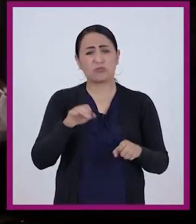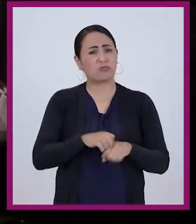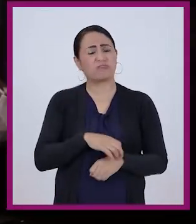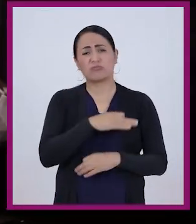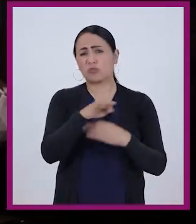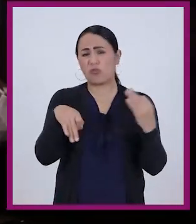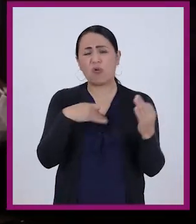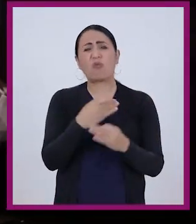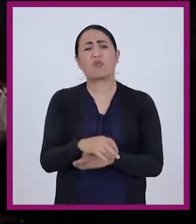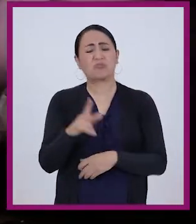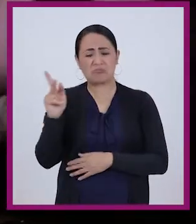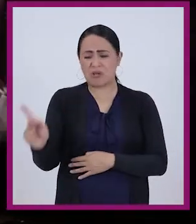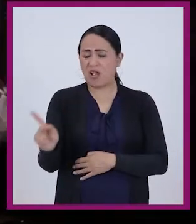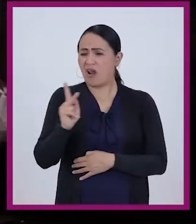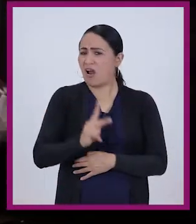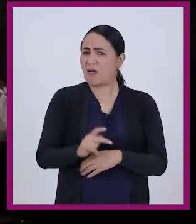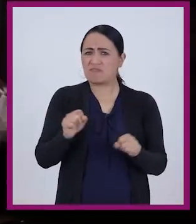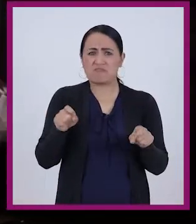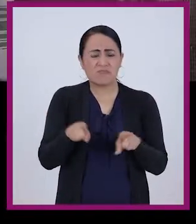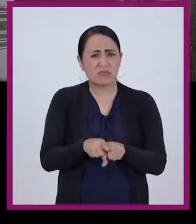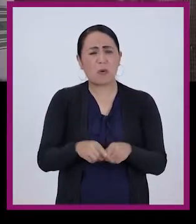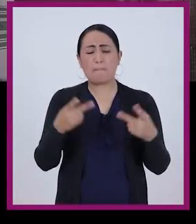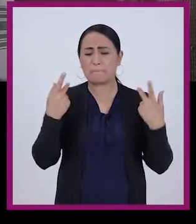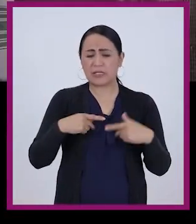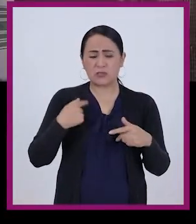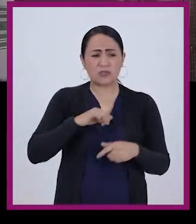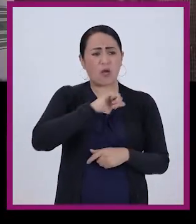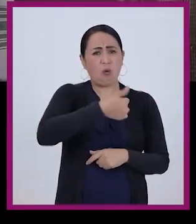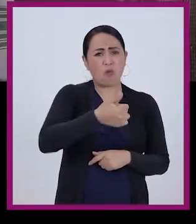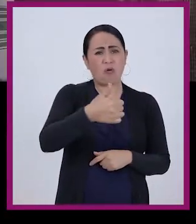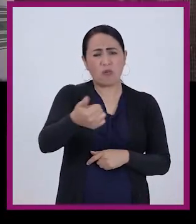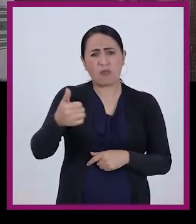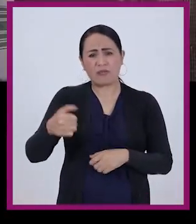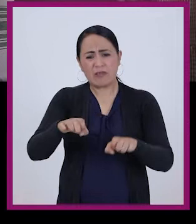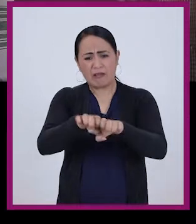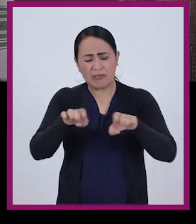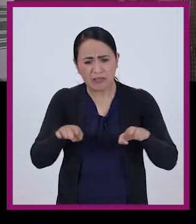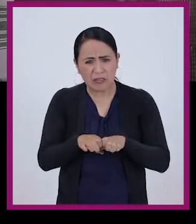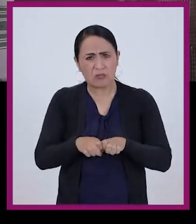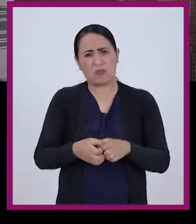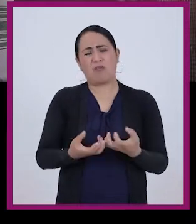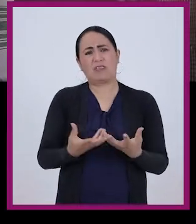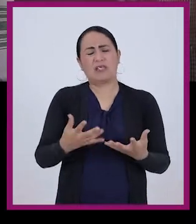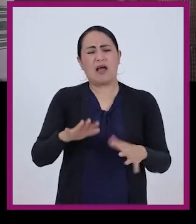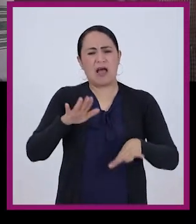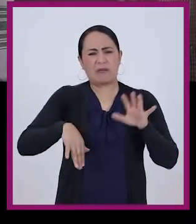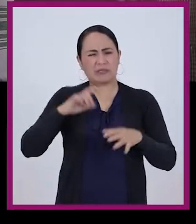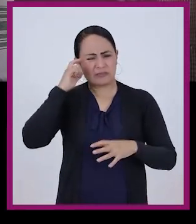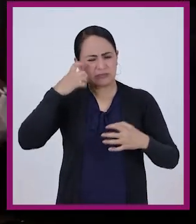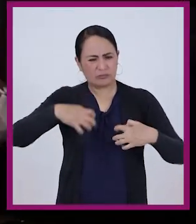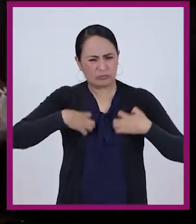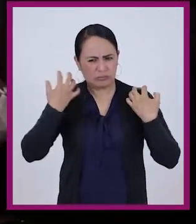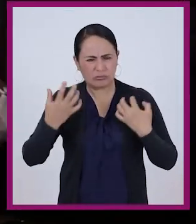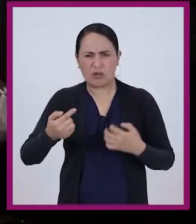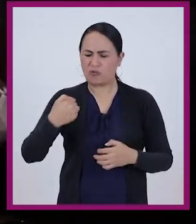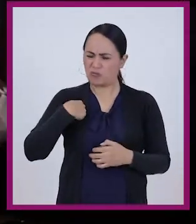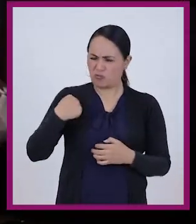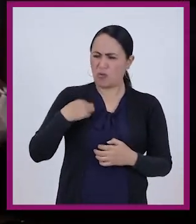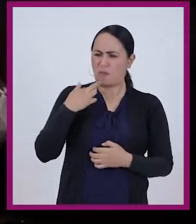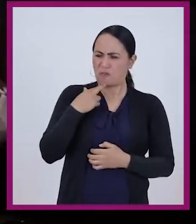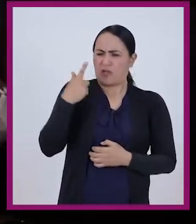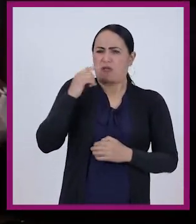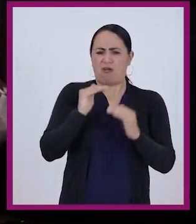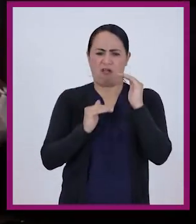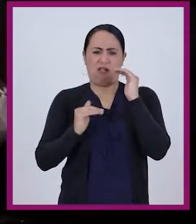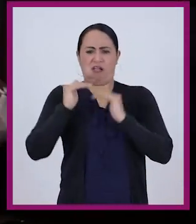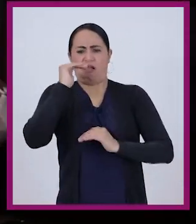Seguramente este drama lo hemos vivido todos y todas en algún momento. Y es que al trabajar con otras personas salen nuestros monstruos internos. Hay quien cree que